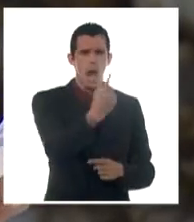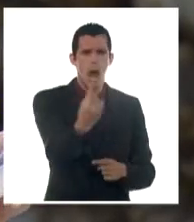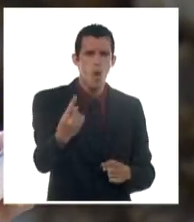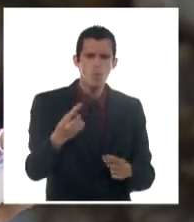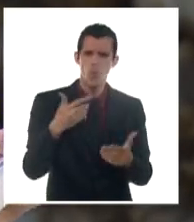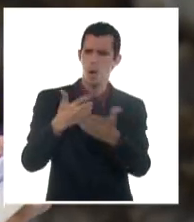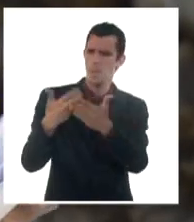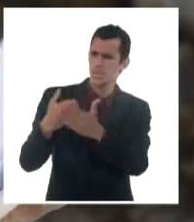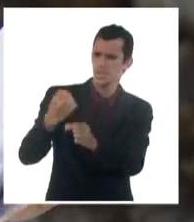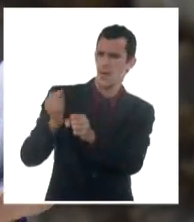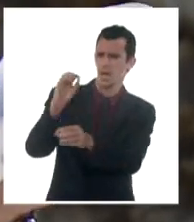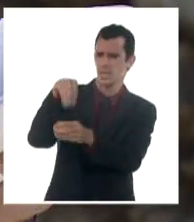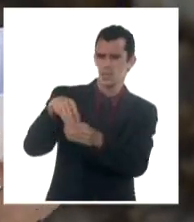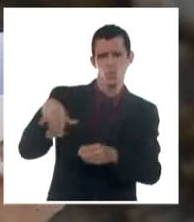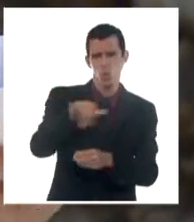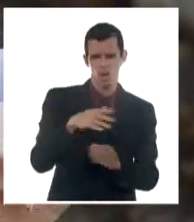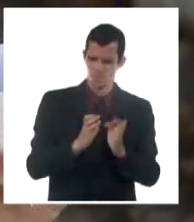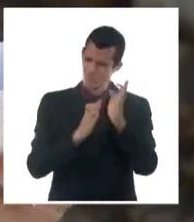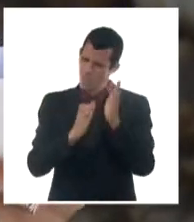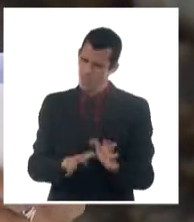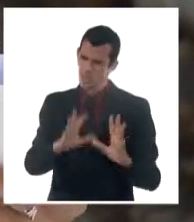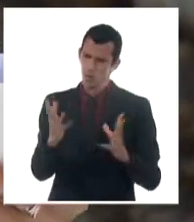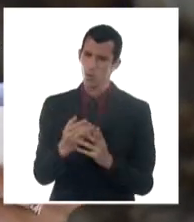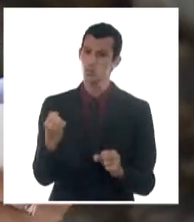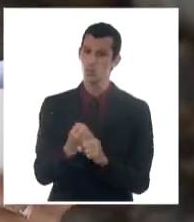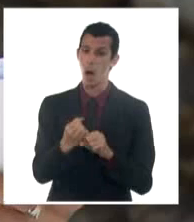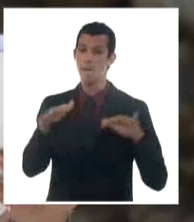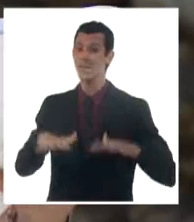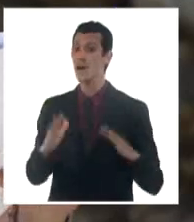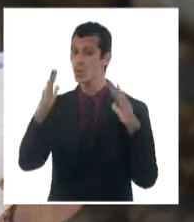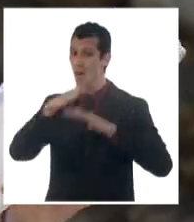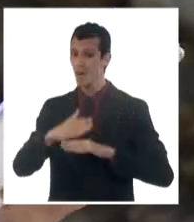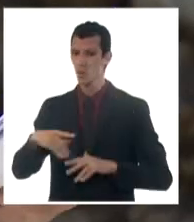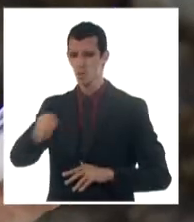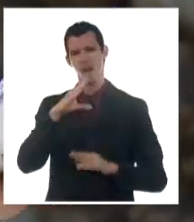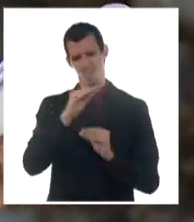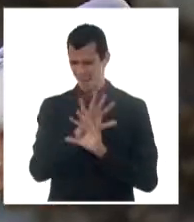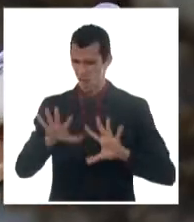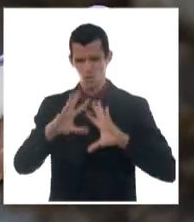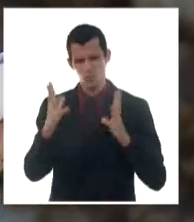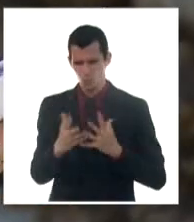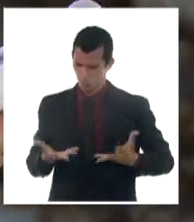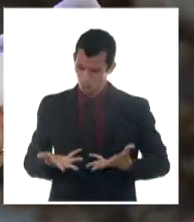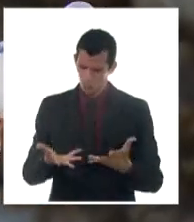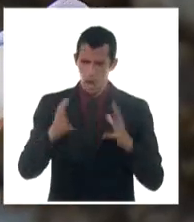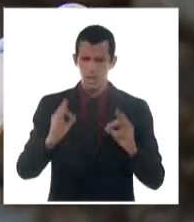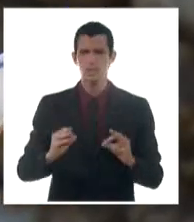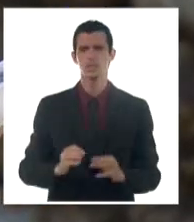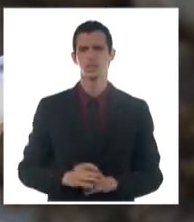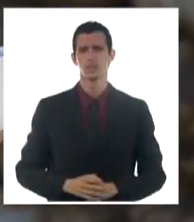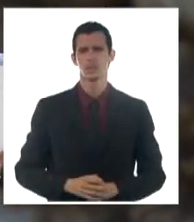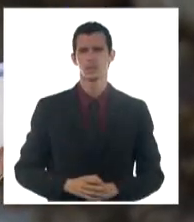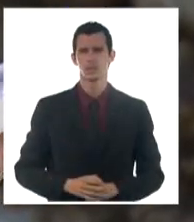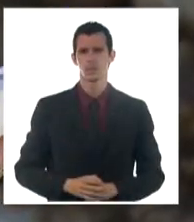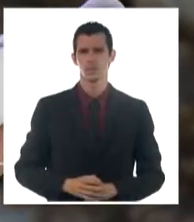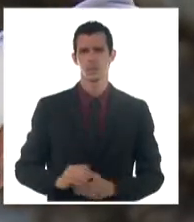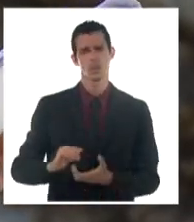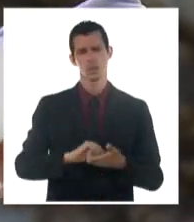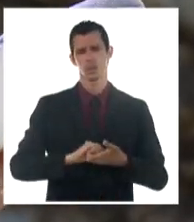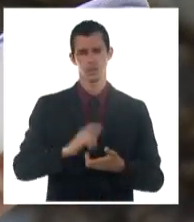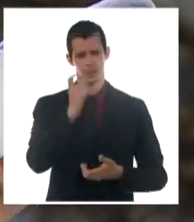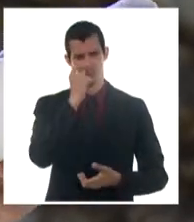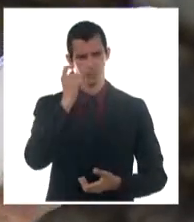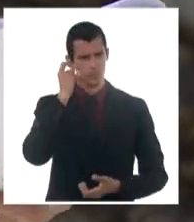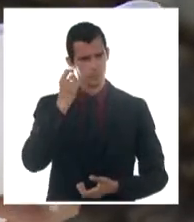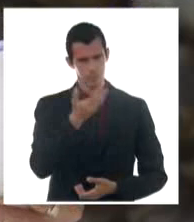fidelidad, lealtad, constancia, honradez y generosidad. Compañeras y compañeros,